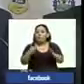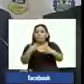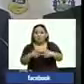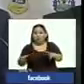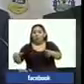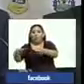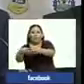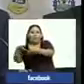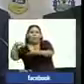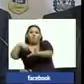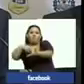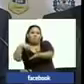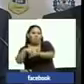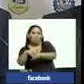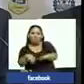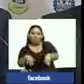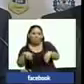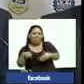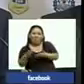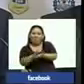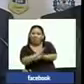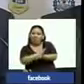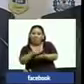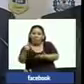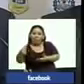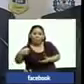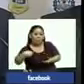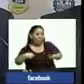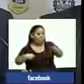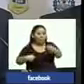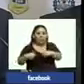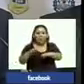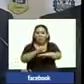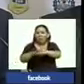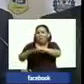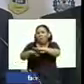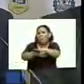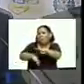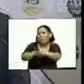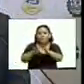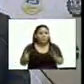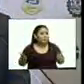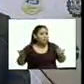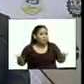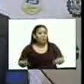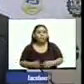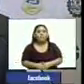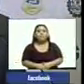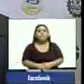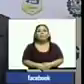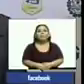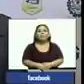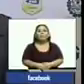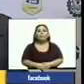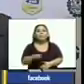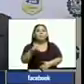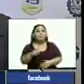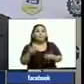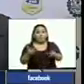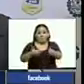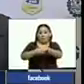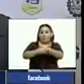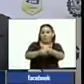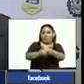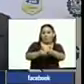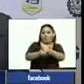mayoría de salvadoreños no han tenido acceso a los recursos más básicos. En la medida de emprender